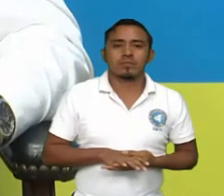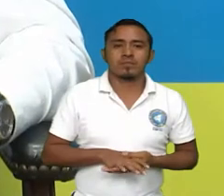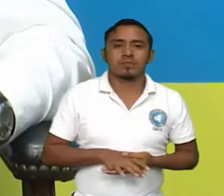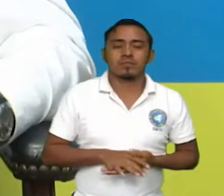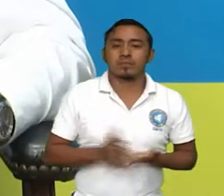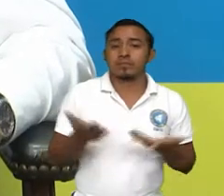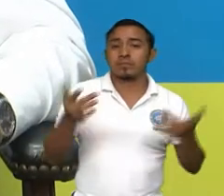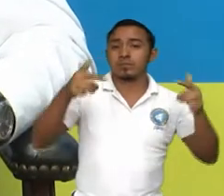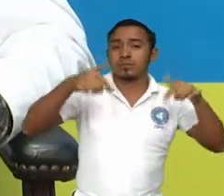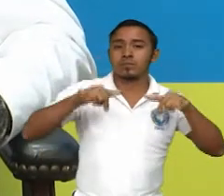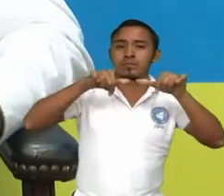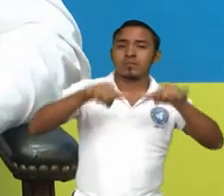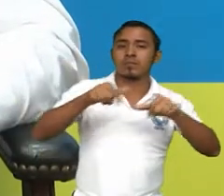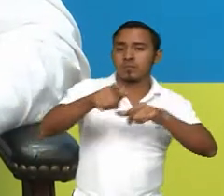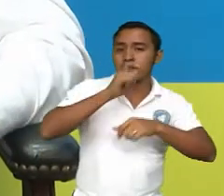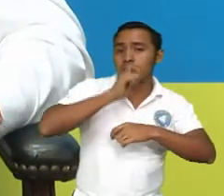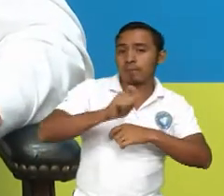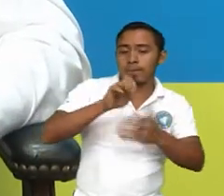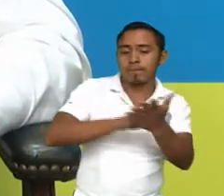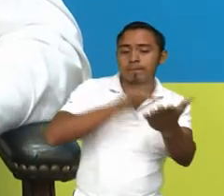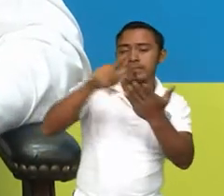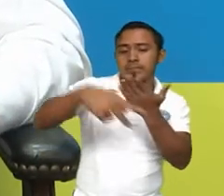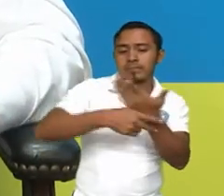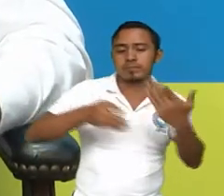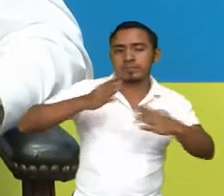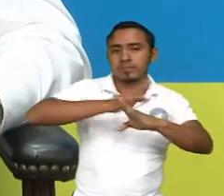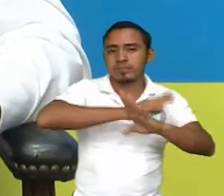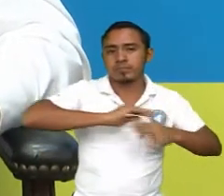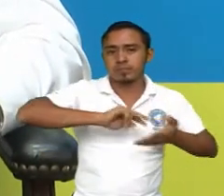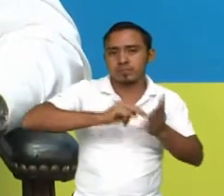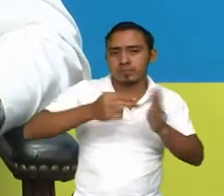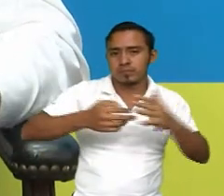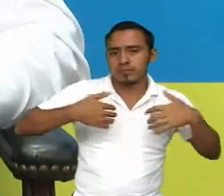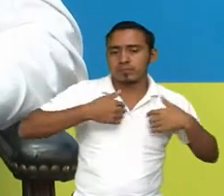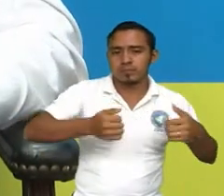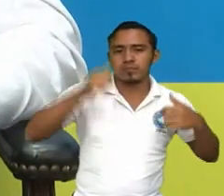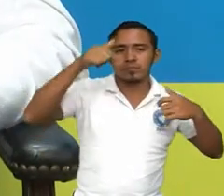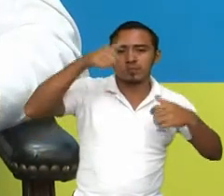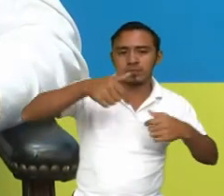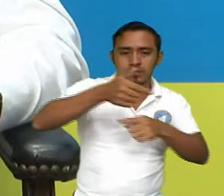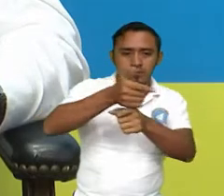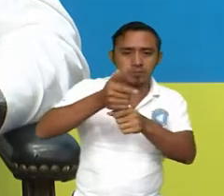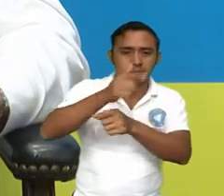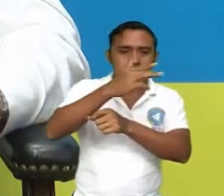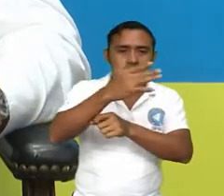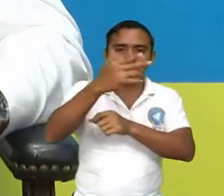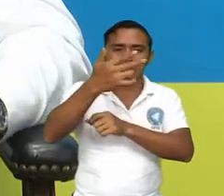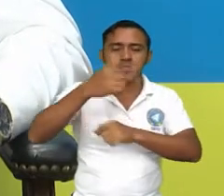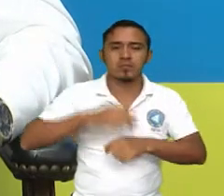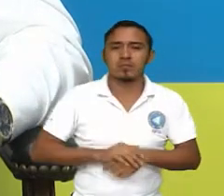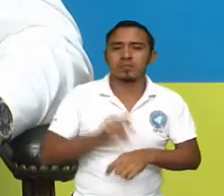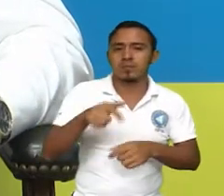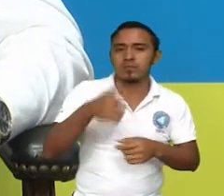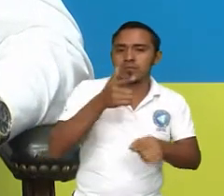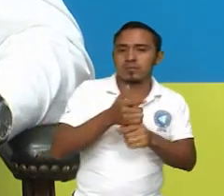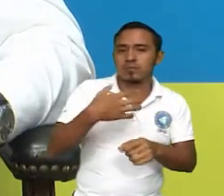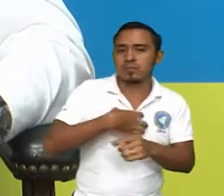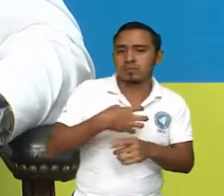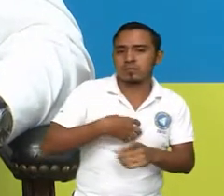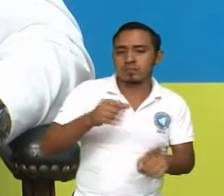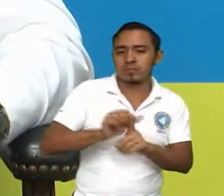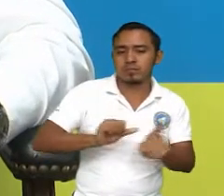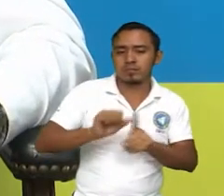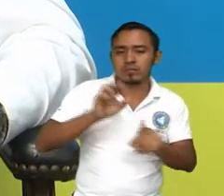estamos de regreso en su gustado programa prevenir el salud a través de la frecuencia del canal 98 el canal de la asamblea nacional